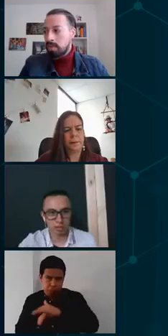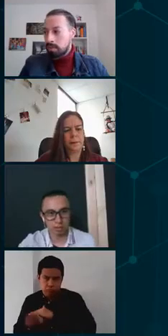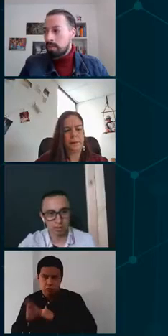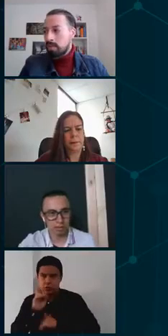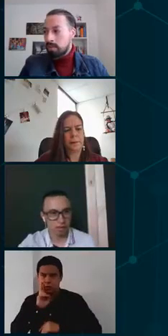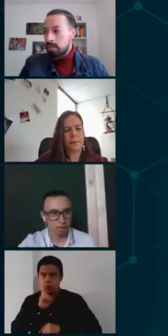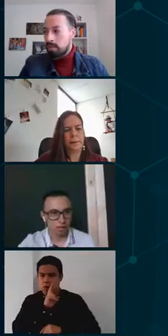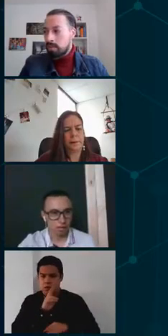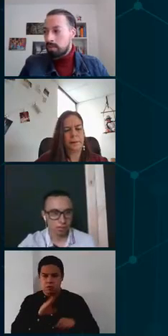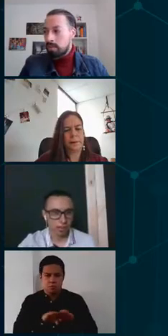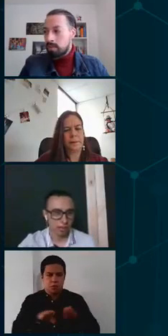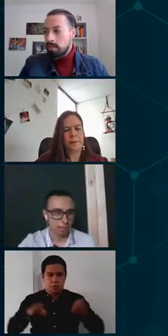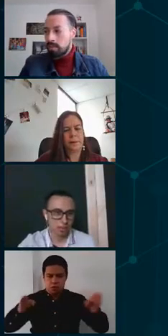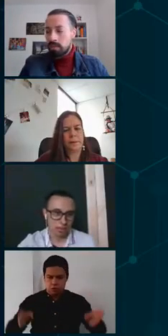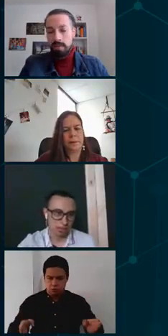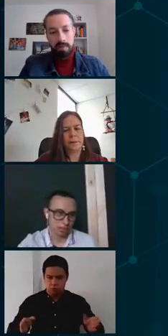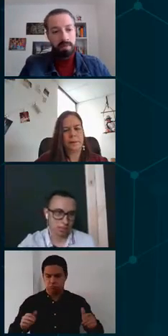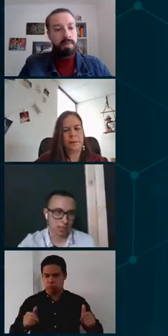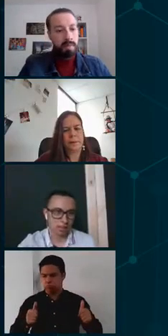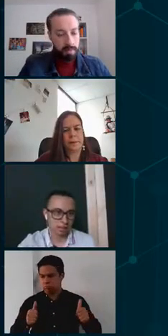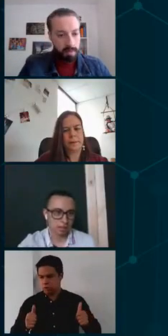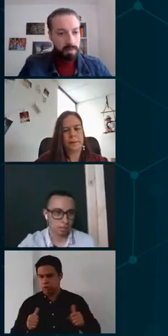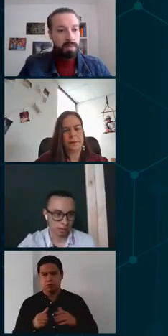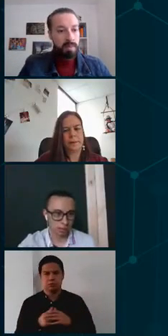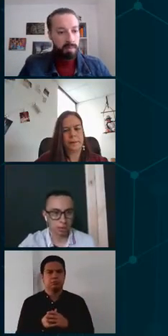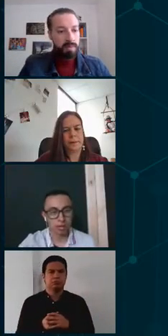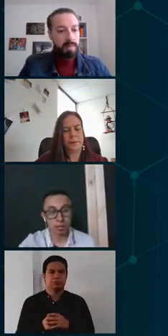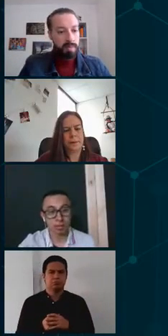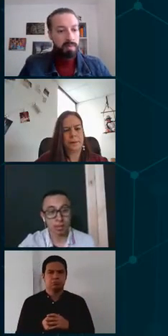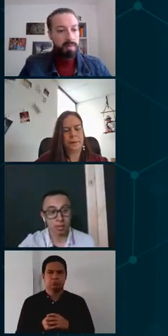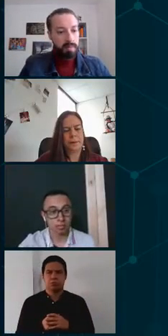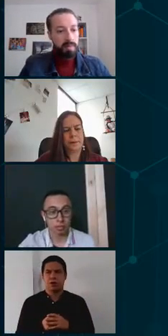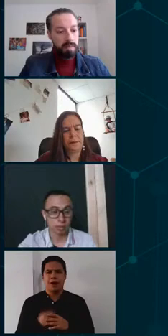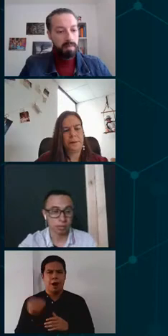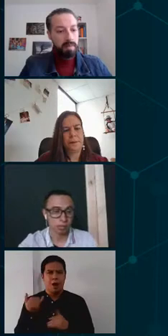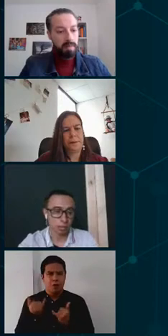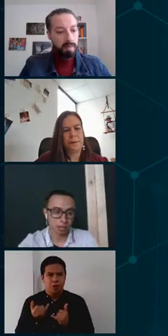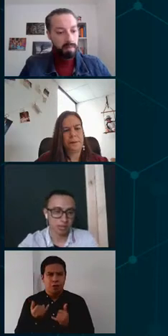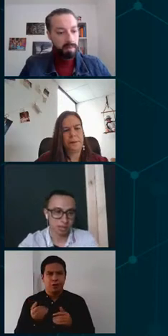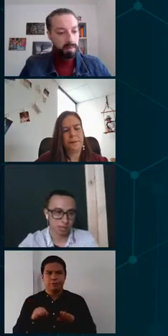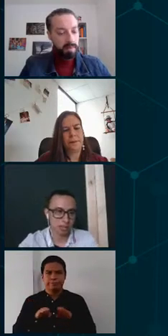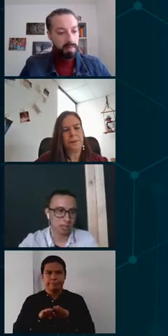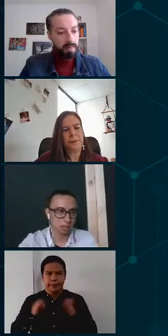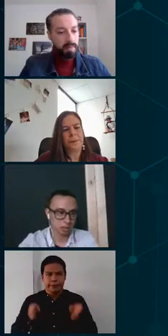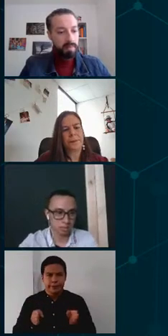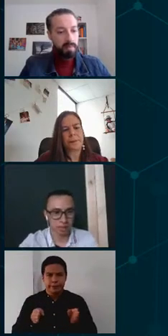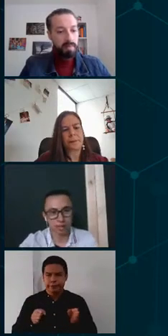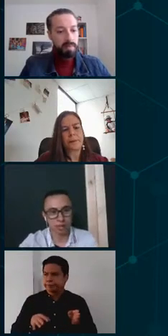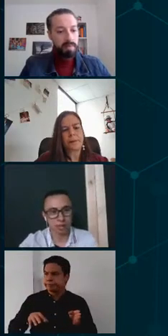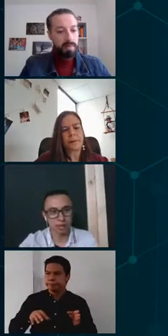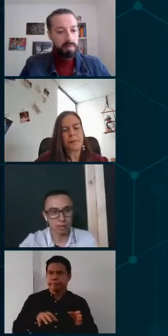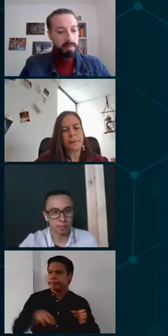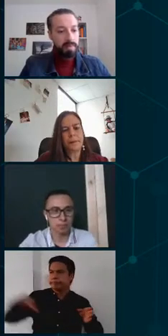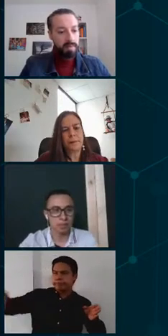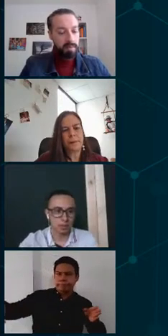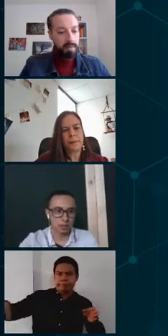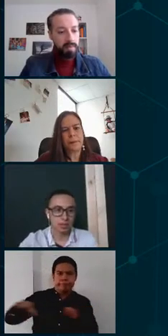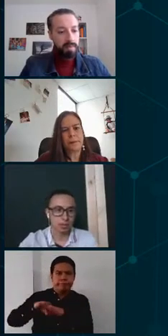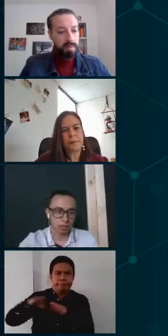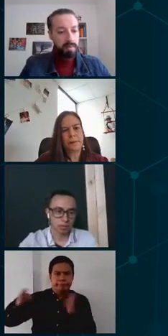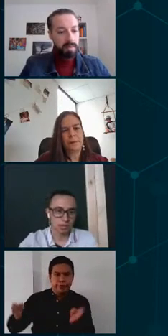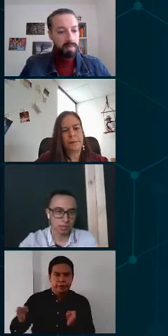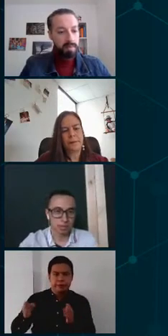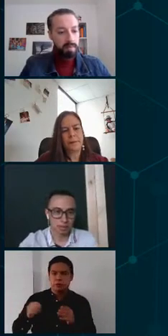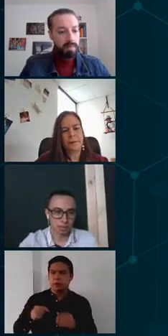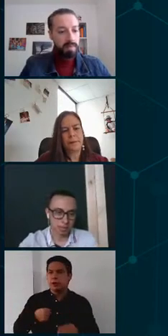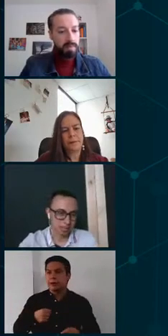veces ya como es aforo limitado, no puedes ingresar, te toca esperar. Entonces esa parte pues extraña como mucho